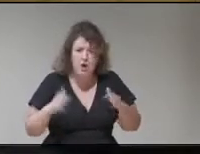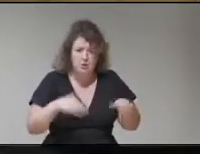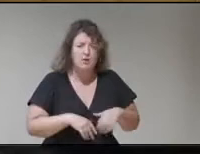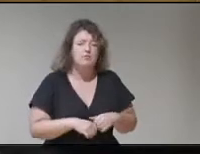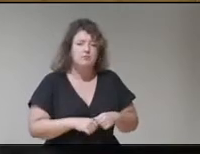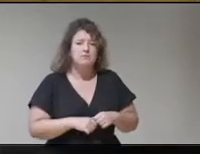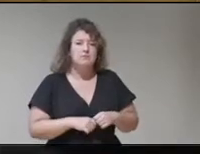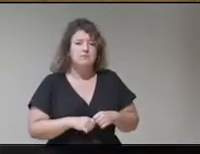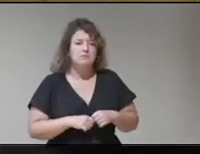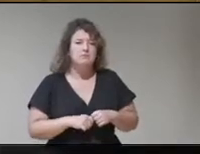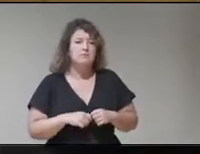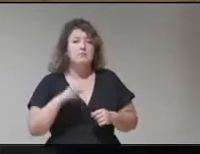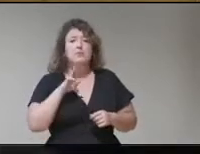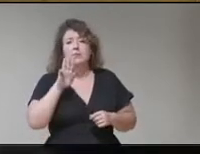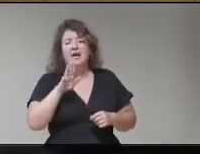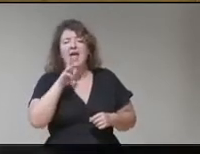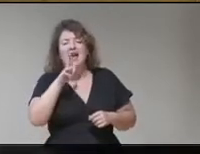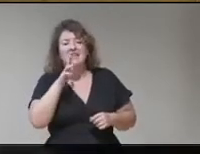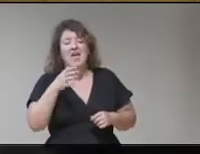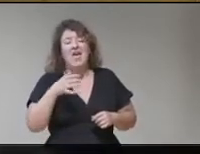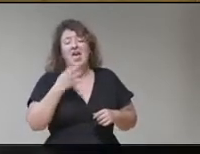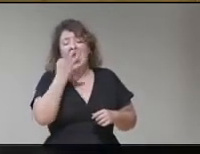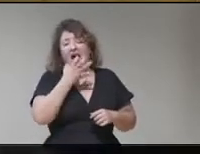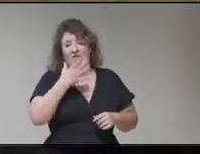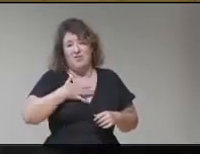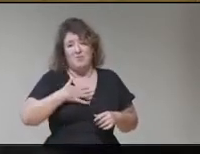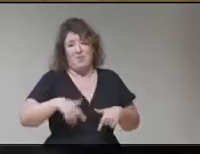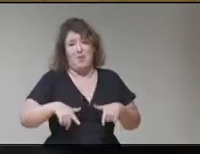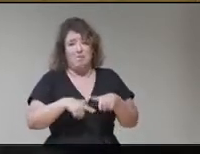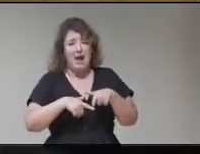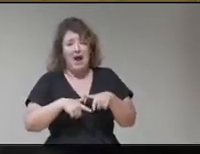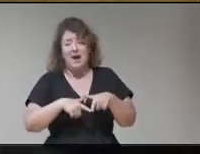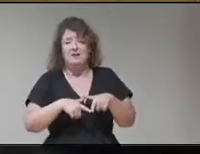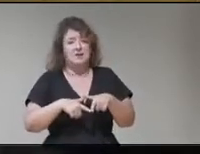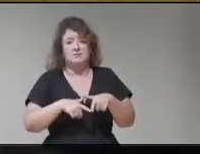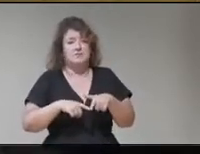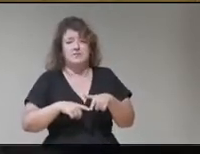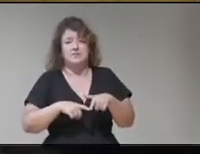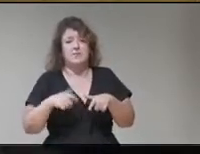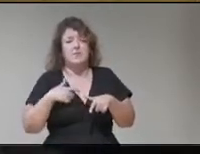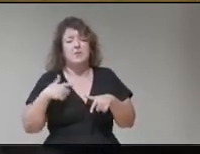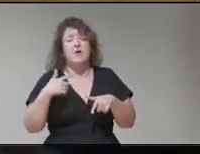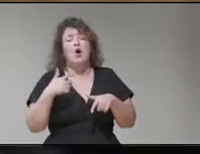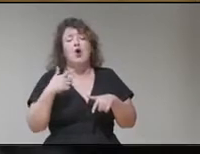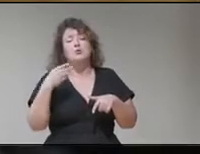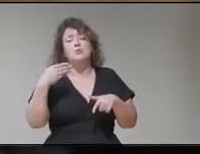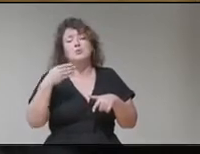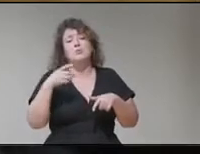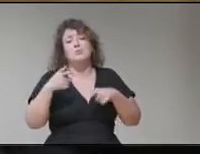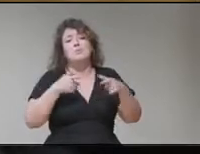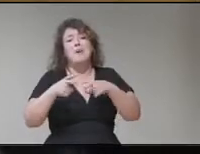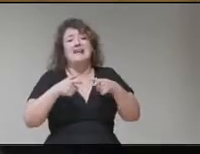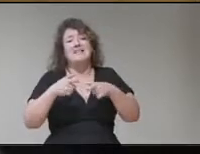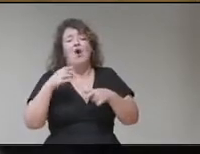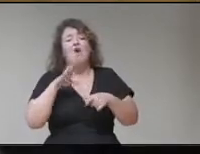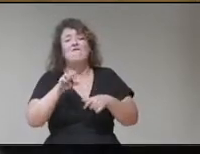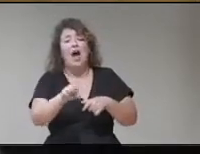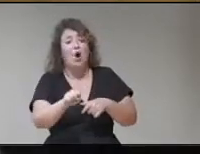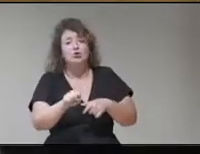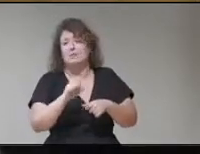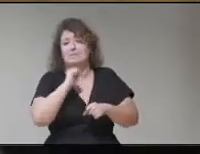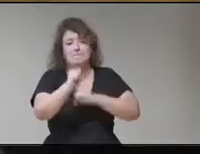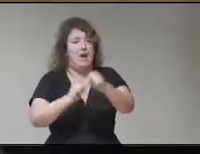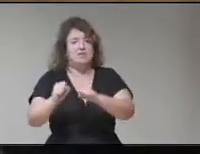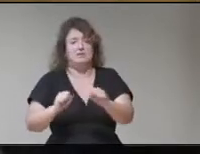que el pH ácido de la vagina mata a los bacteriófagos. Y eso hace, porque